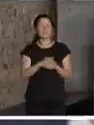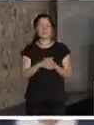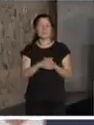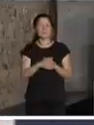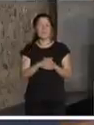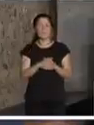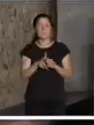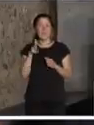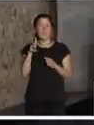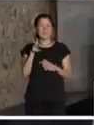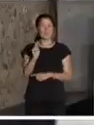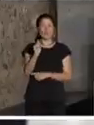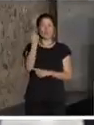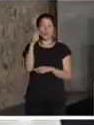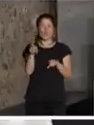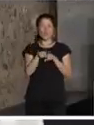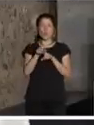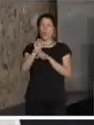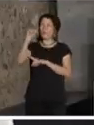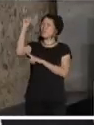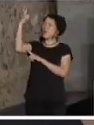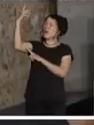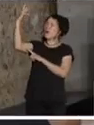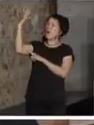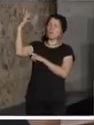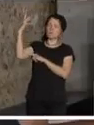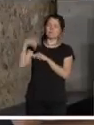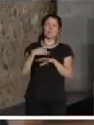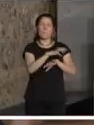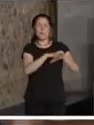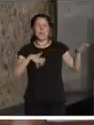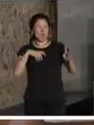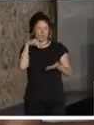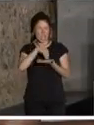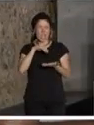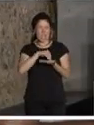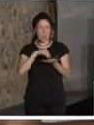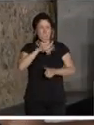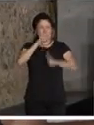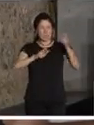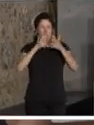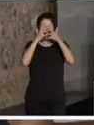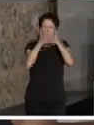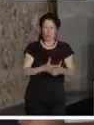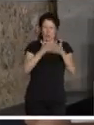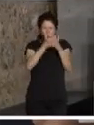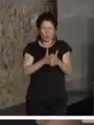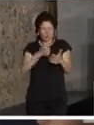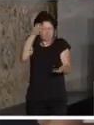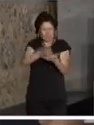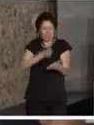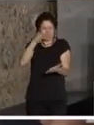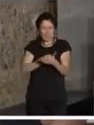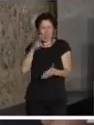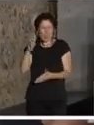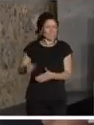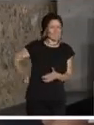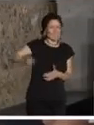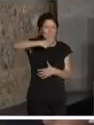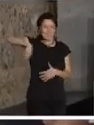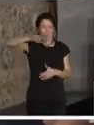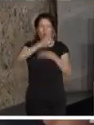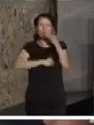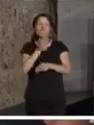de las veces se conquistan bajo un sol radiante la mayoría de las veces la gente que lucha y que pelea por los derechos de todas